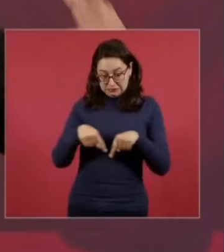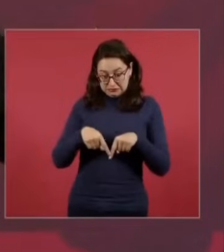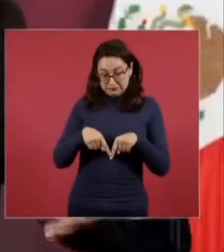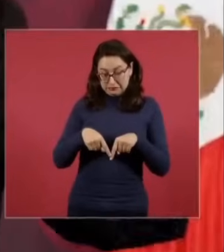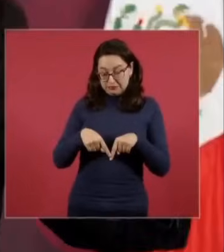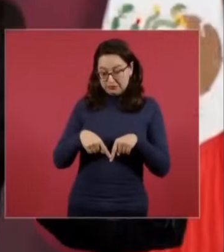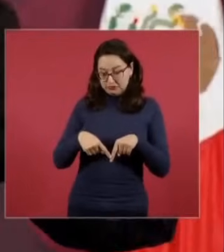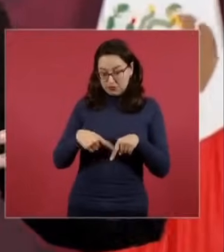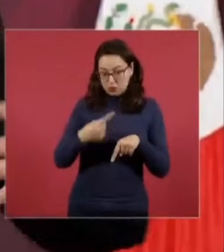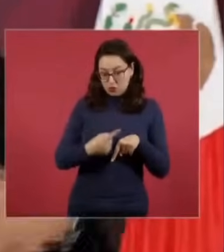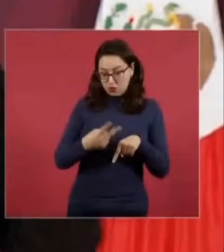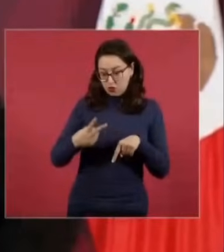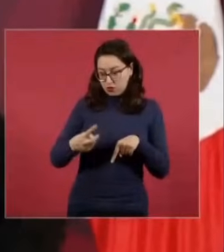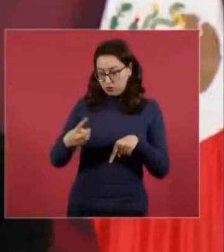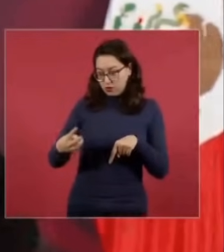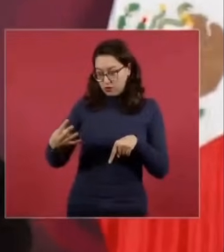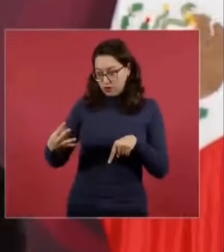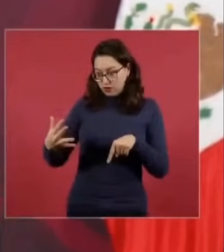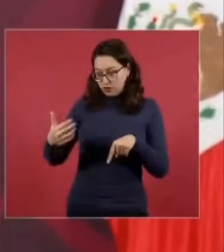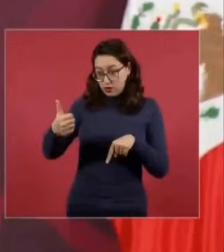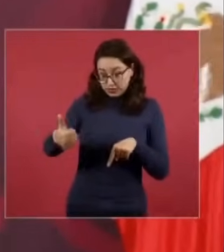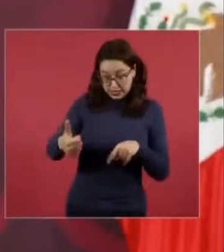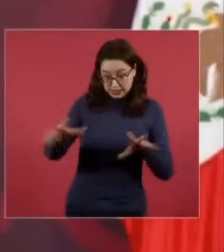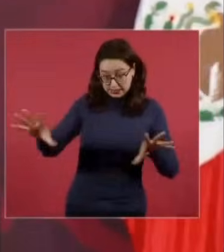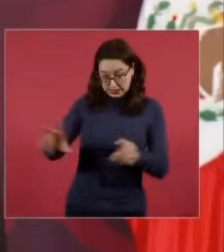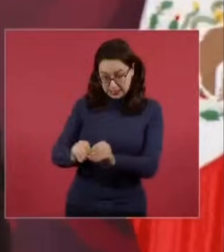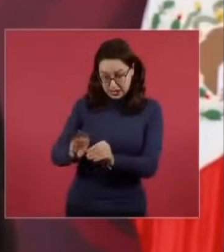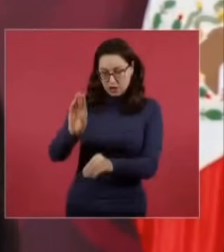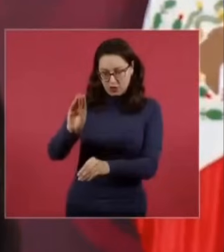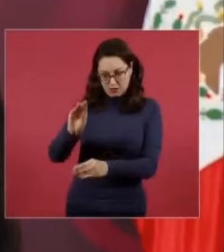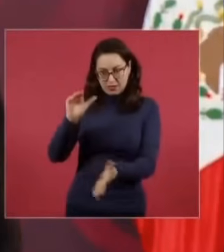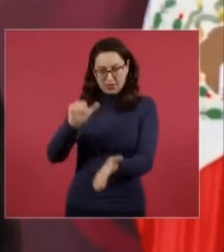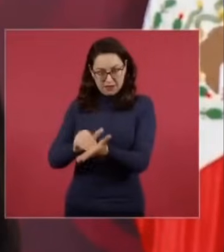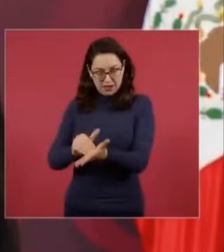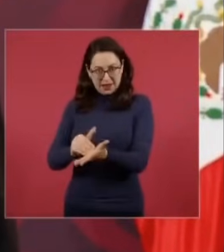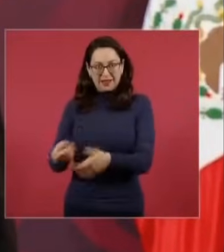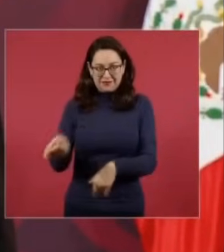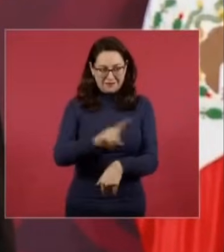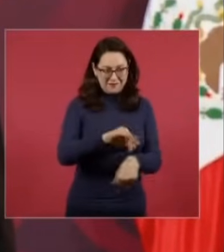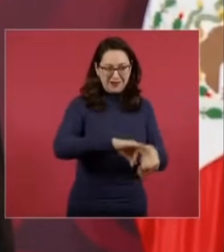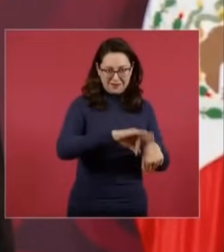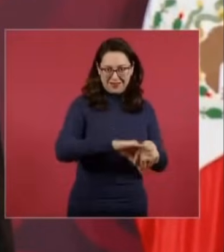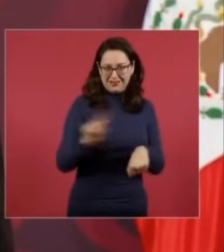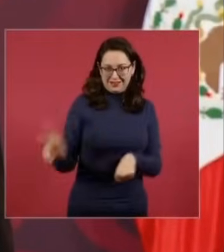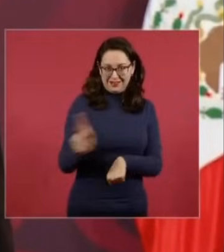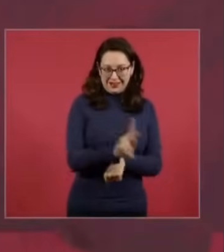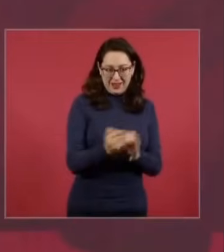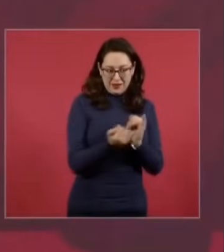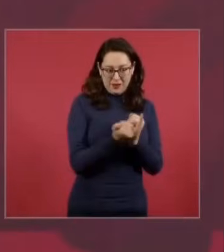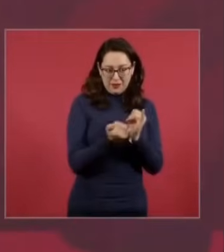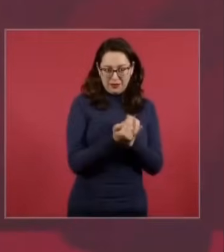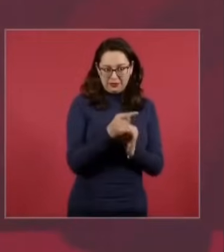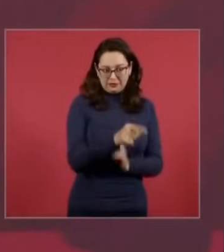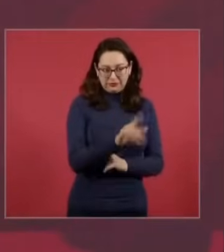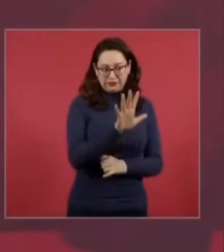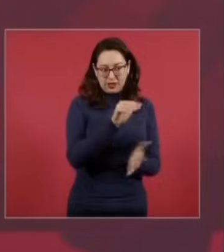que vamos a tener nuestros propios laboratorios para surtir esta megafarmacia. Amigos y